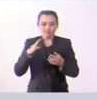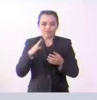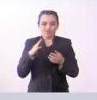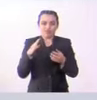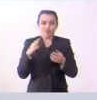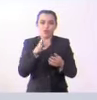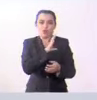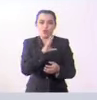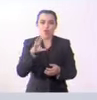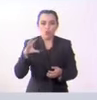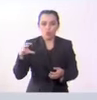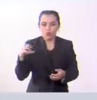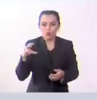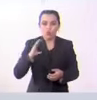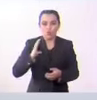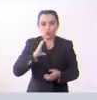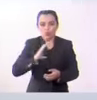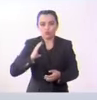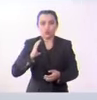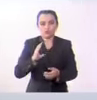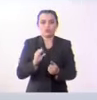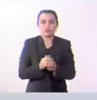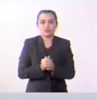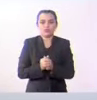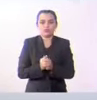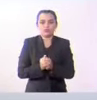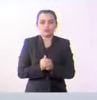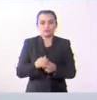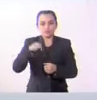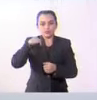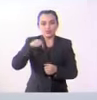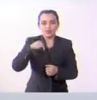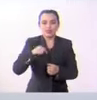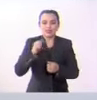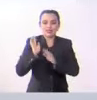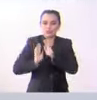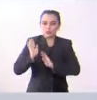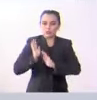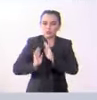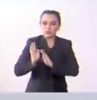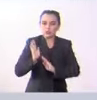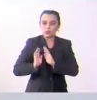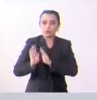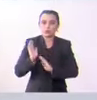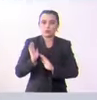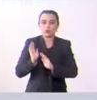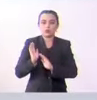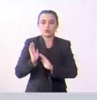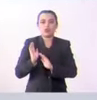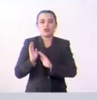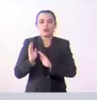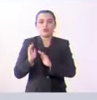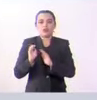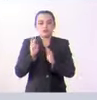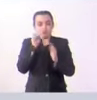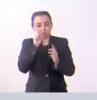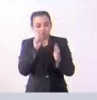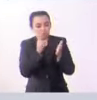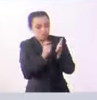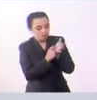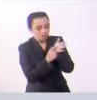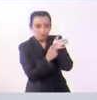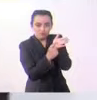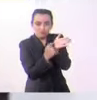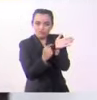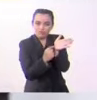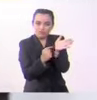escritor está plasmando en el cuento realista van a ser mucho más creíbles, porque pueden identificarse las palabras propias de una